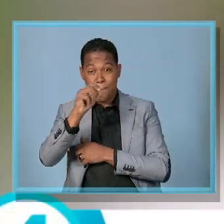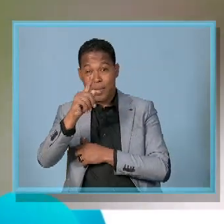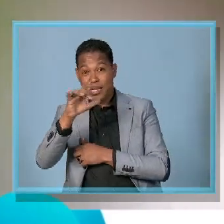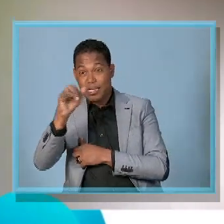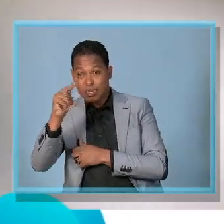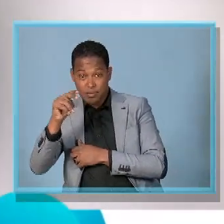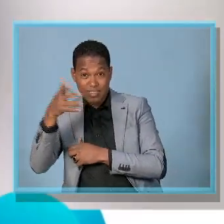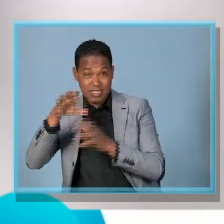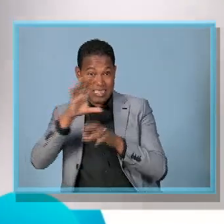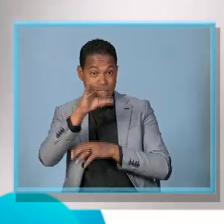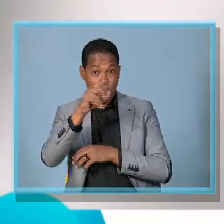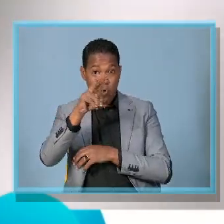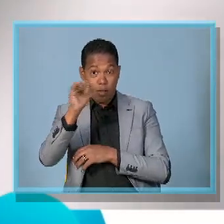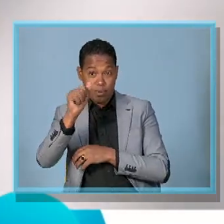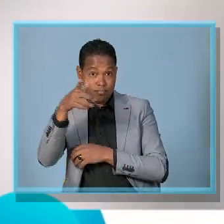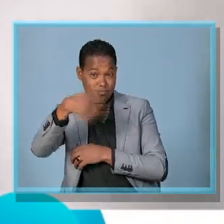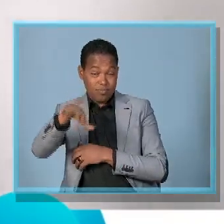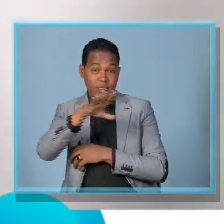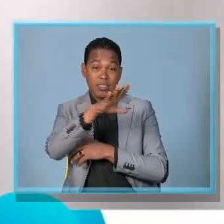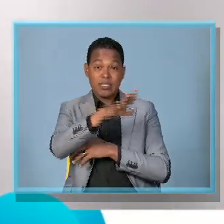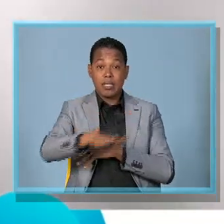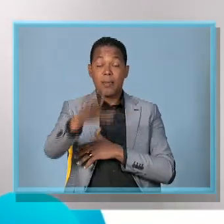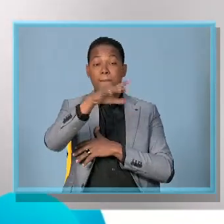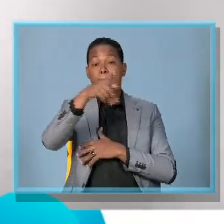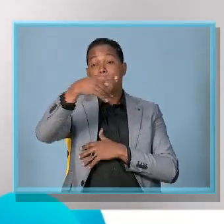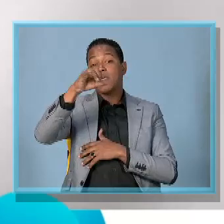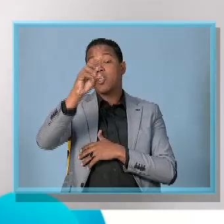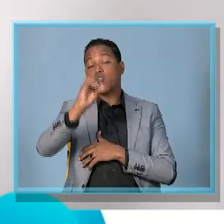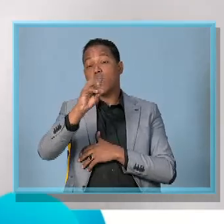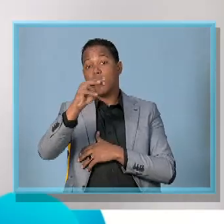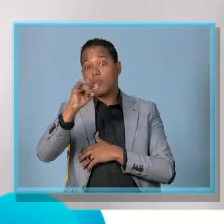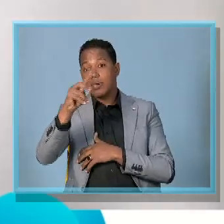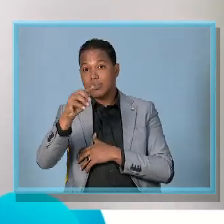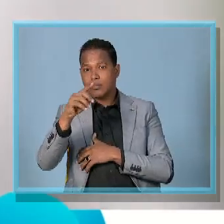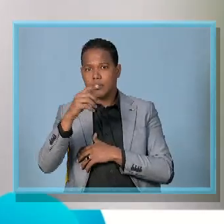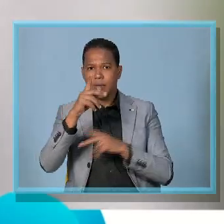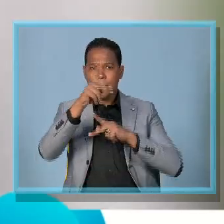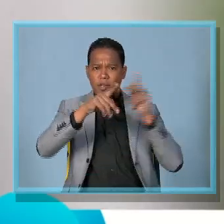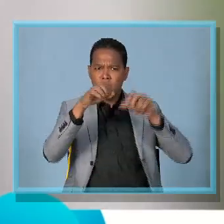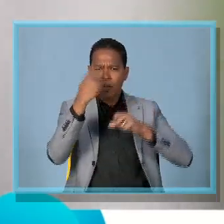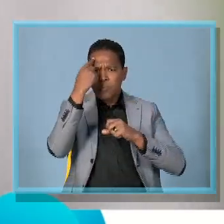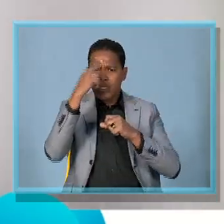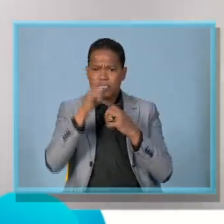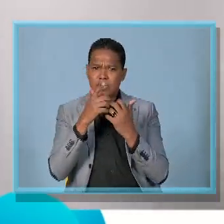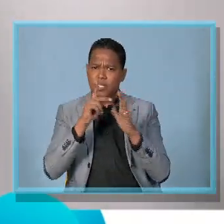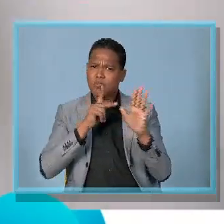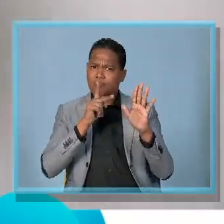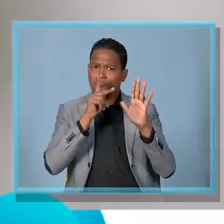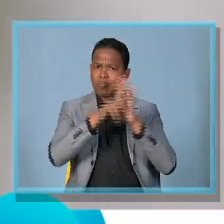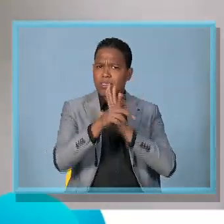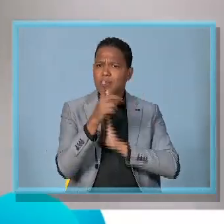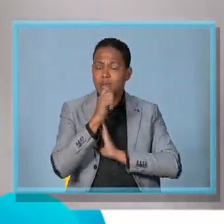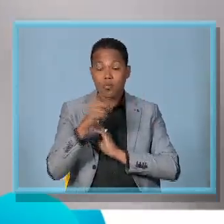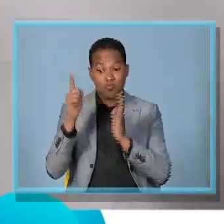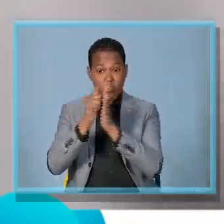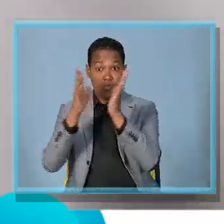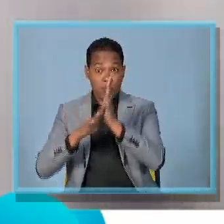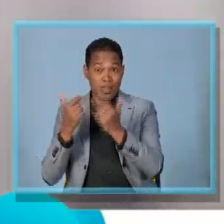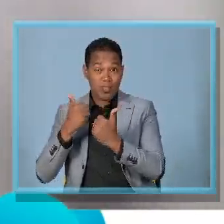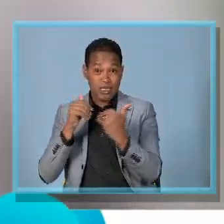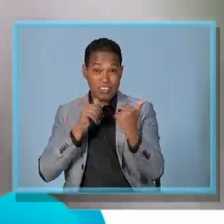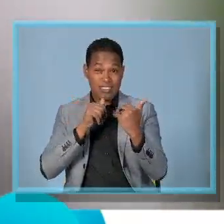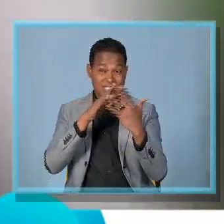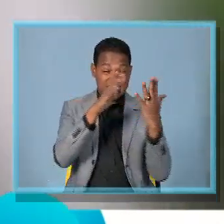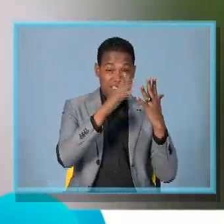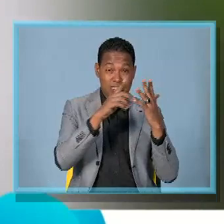Pedro Brán. Los familiares y vecinos sospechan que la muerte violenta del señor Pedro Hernández la habría cometido un abogado con el cual mantenía una